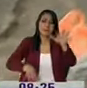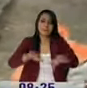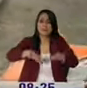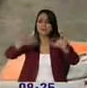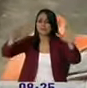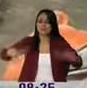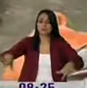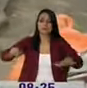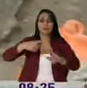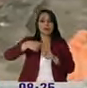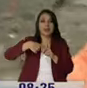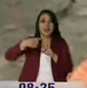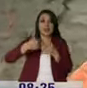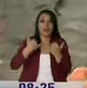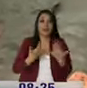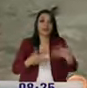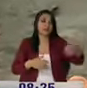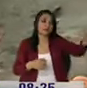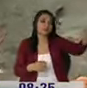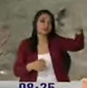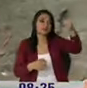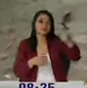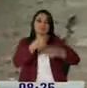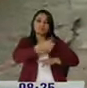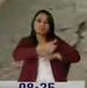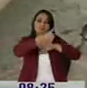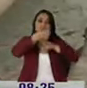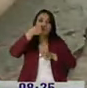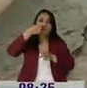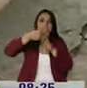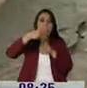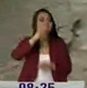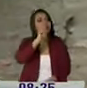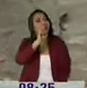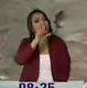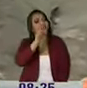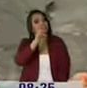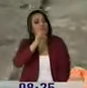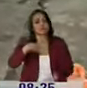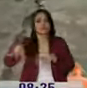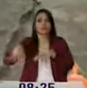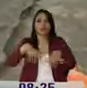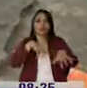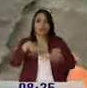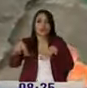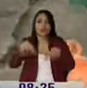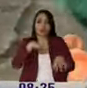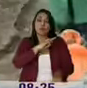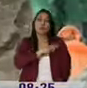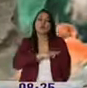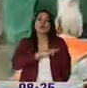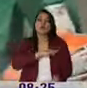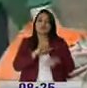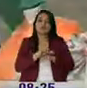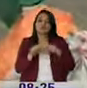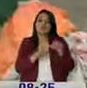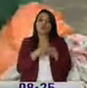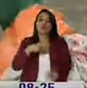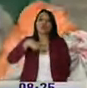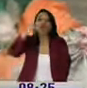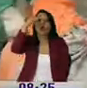Ahora tenemos aquí a la autoridad, yo me encuentro con Nelson Argüello, él es coordinador de la zona norte de Maceo. Buenos